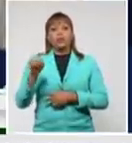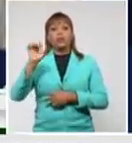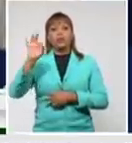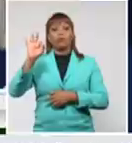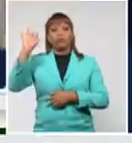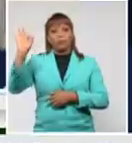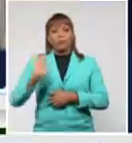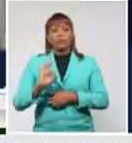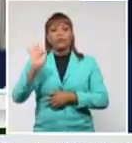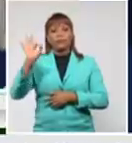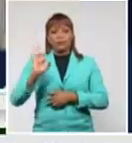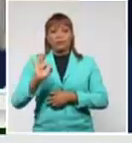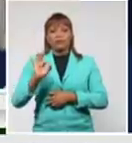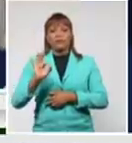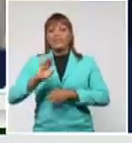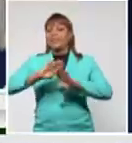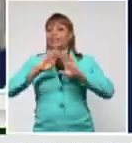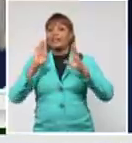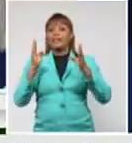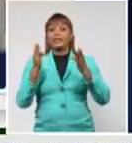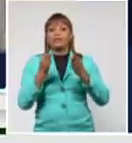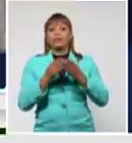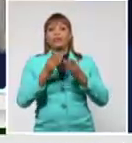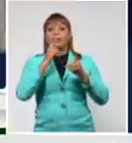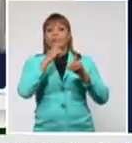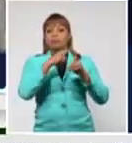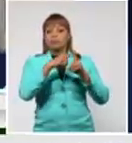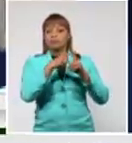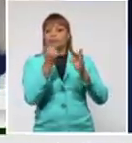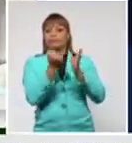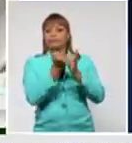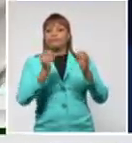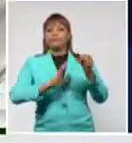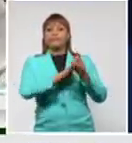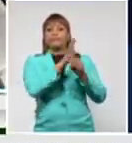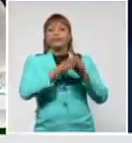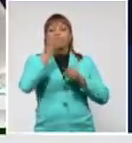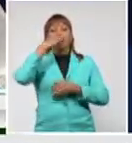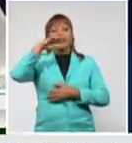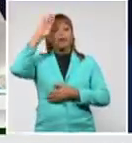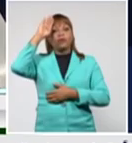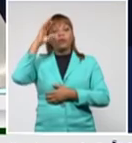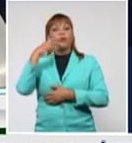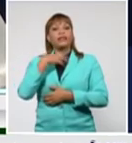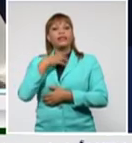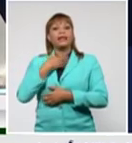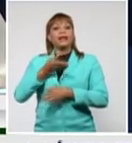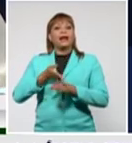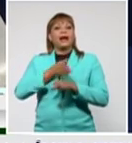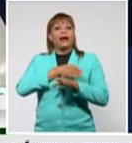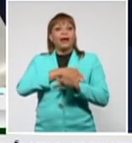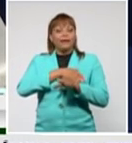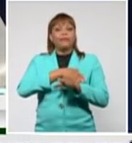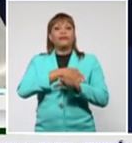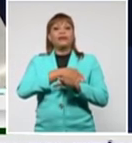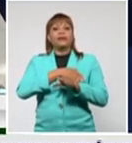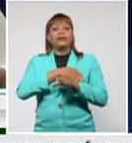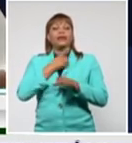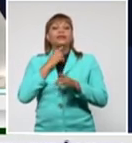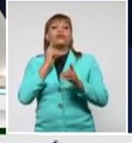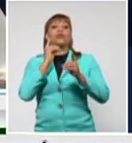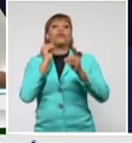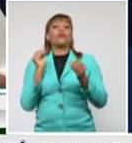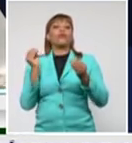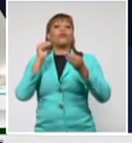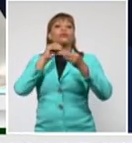91,8% de todos los casos diagnosticados en Cuba tienen como antecedente el ser contacto de